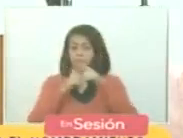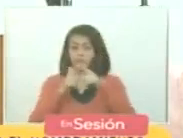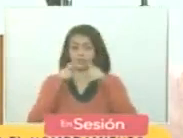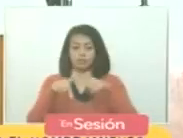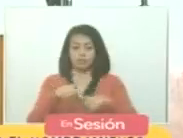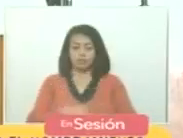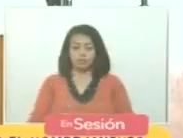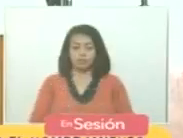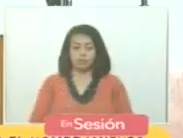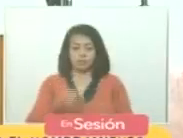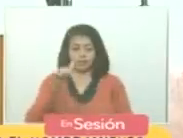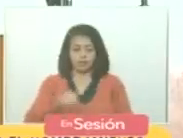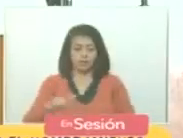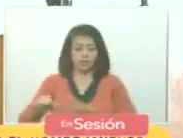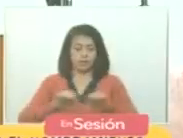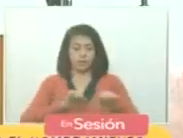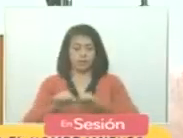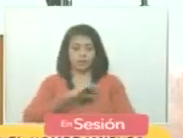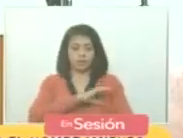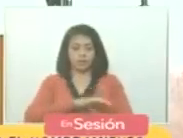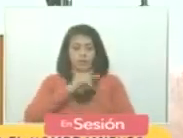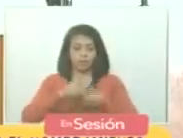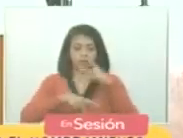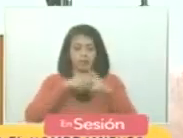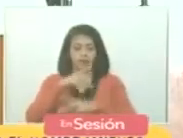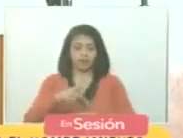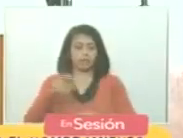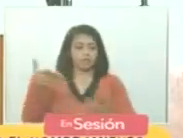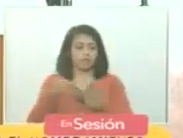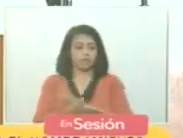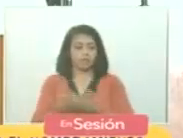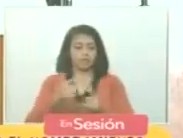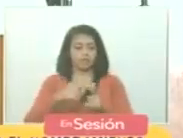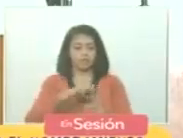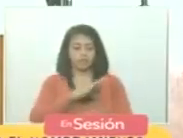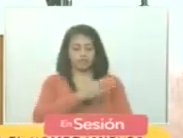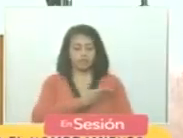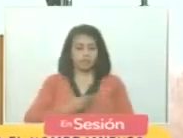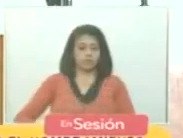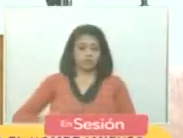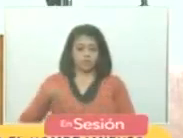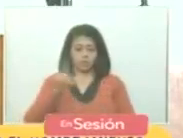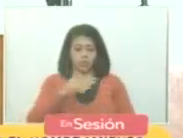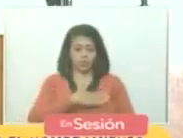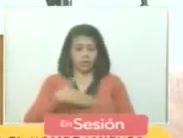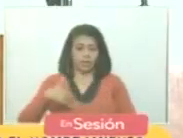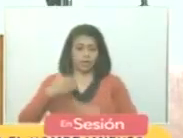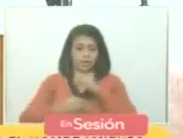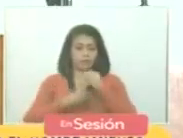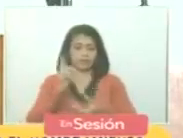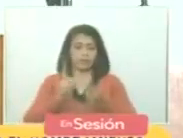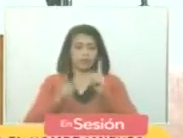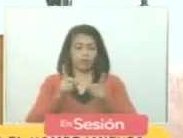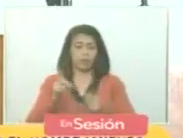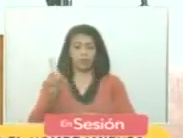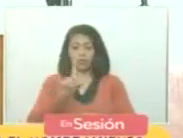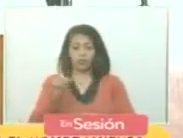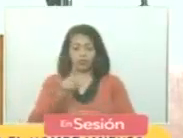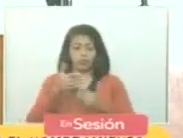por eso esta actuación de la Comisión de Política Exterior significa, señor presidente, no como pretende alguno,